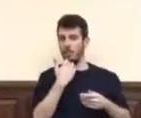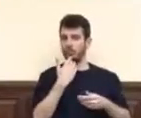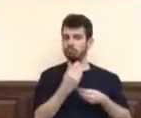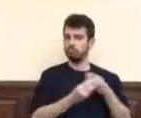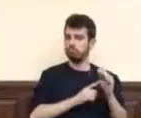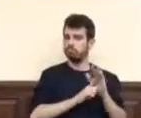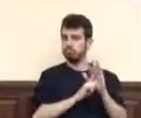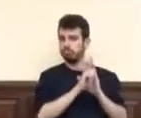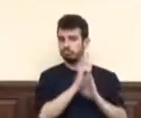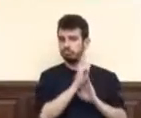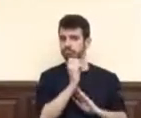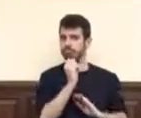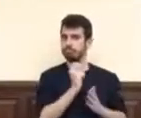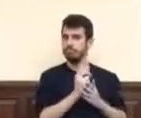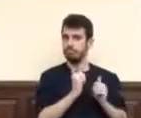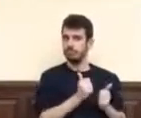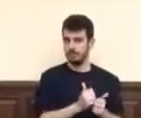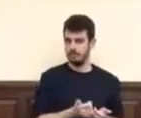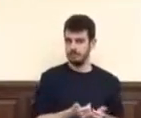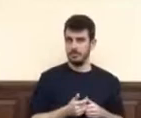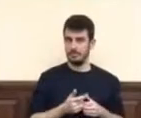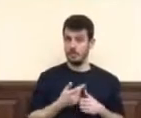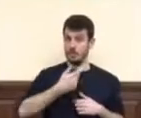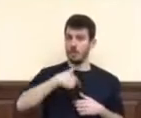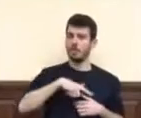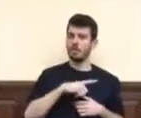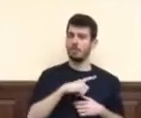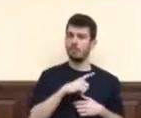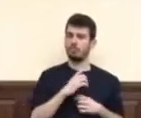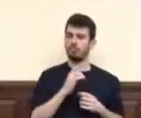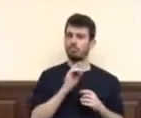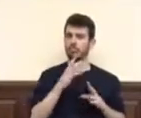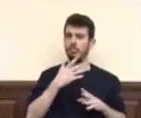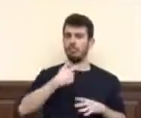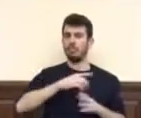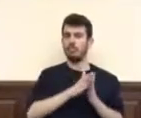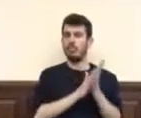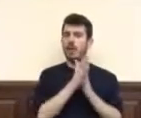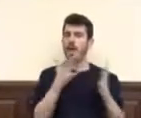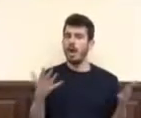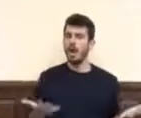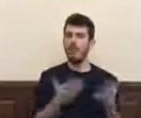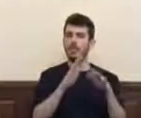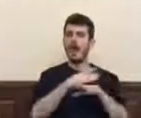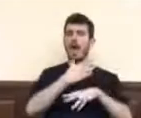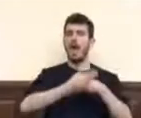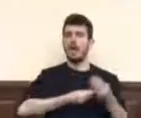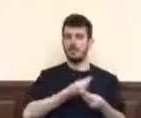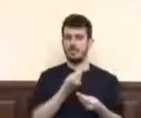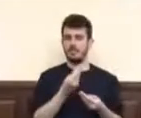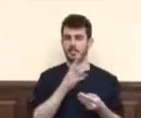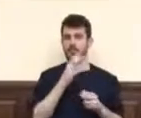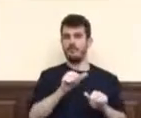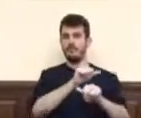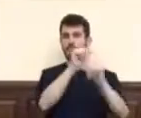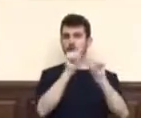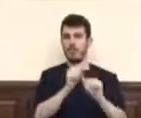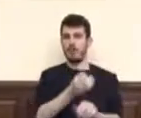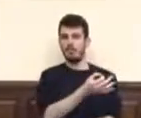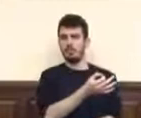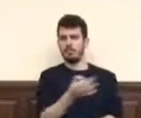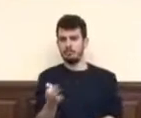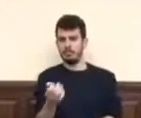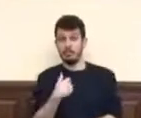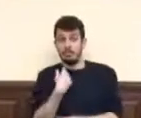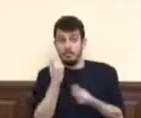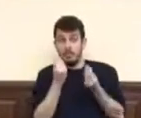este tipo de iniciativas y nosotros y nosotras desde luego les animamos a que lo hagan. Es una forma mucho más efectiva,